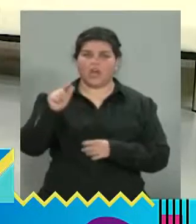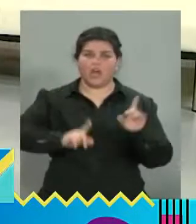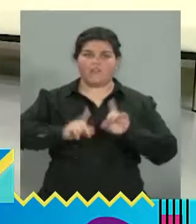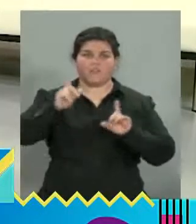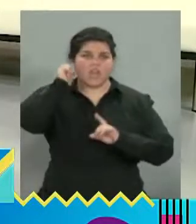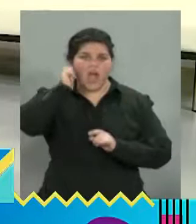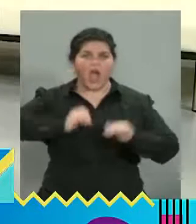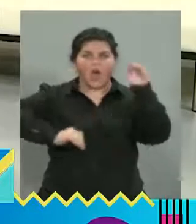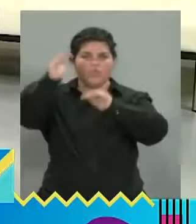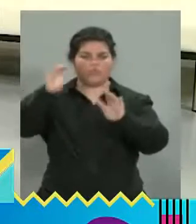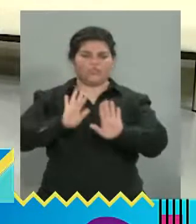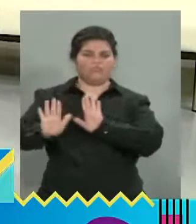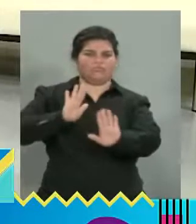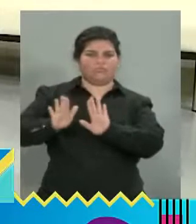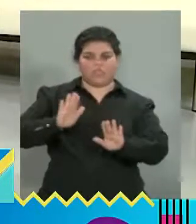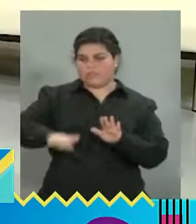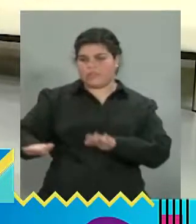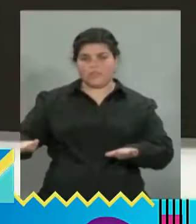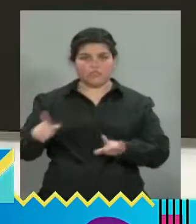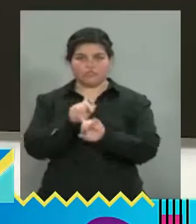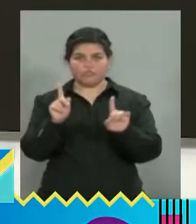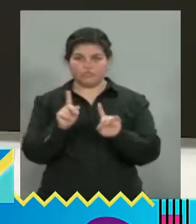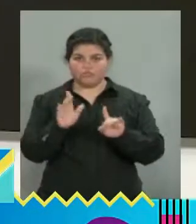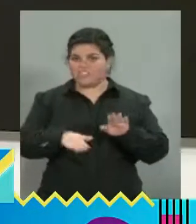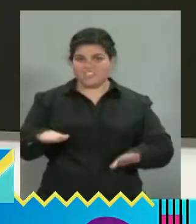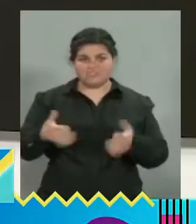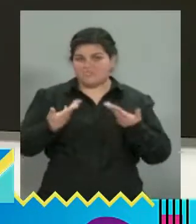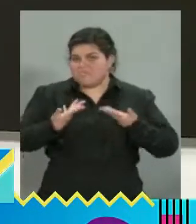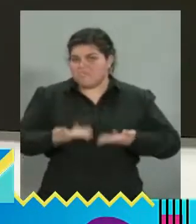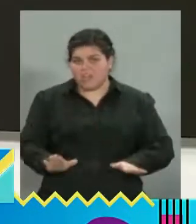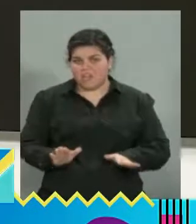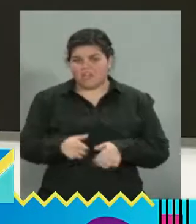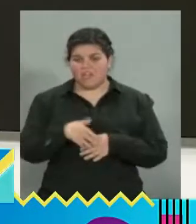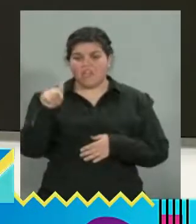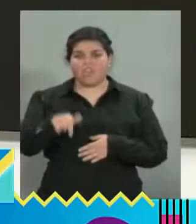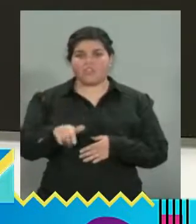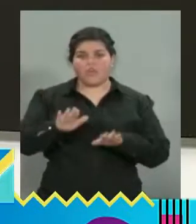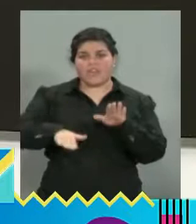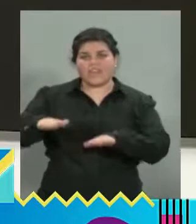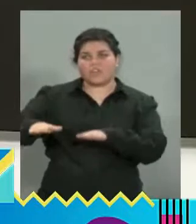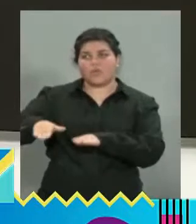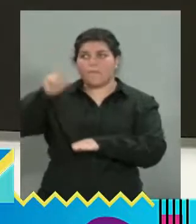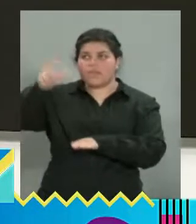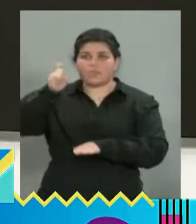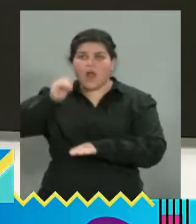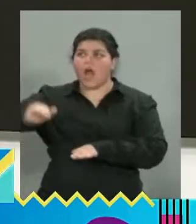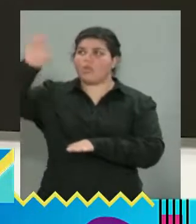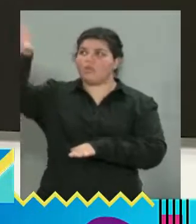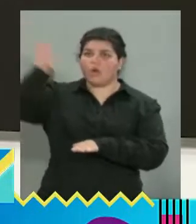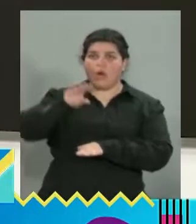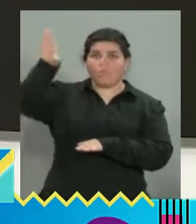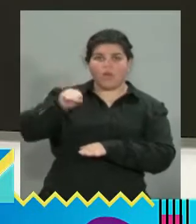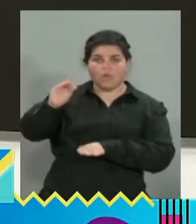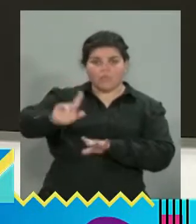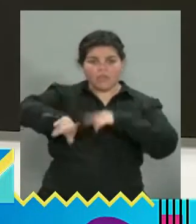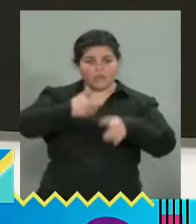adulto, no del niño, y que lo decíamos fuera de aire, el niño quizás lo que hace es reproducir un discurso a partir de lo que escucha del adulto? ¿Por qué